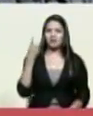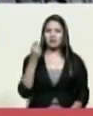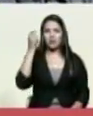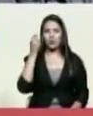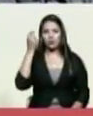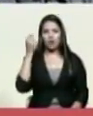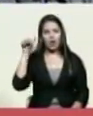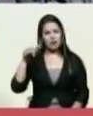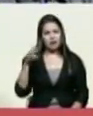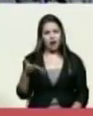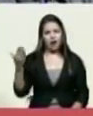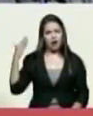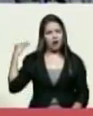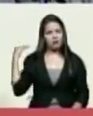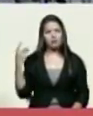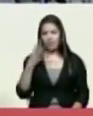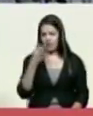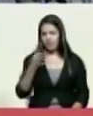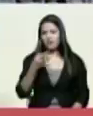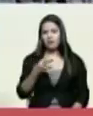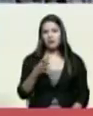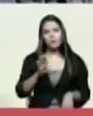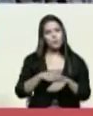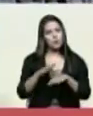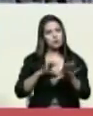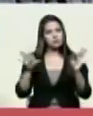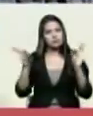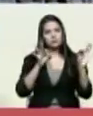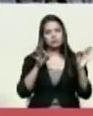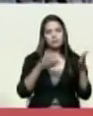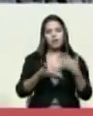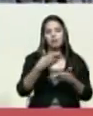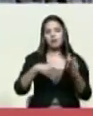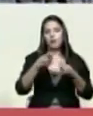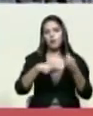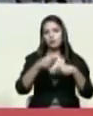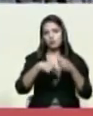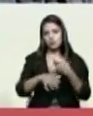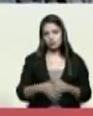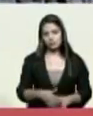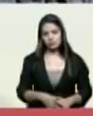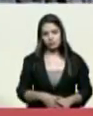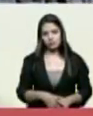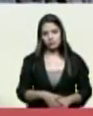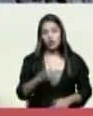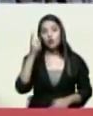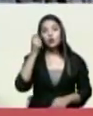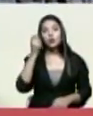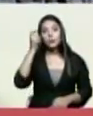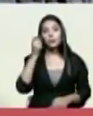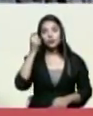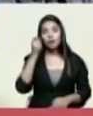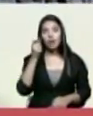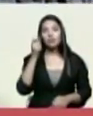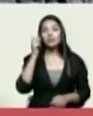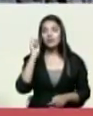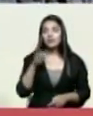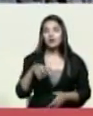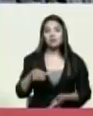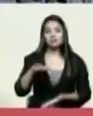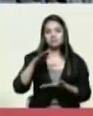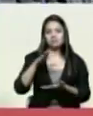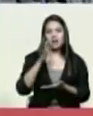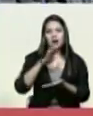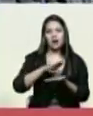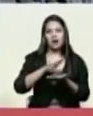República? En verdad, para hacer negocio. Los diputados vivían con una carpeta, un maletín lleno